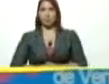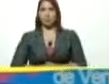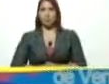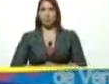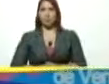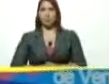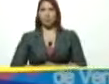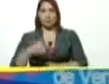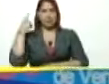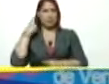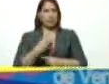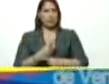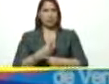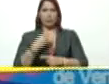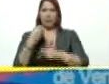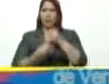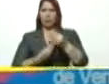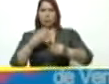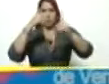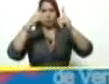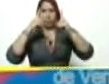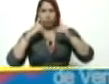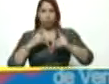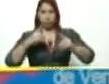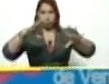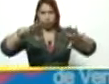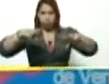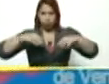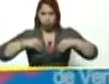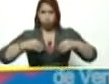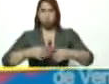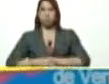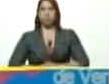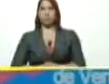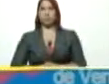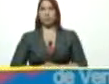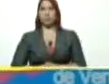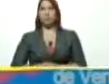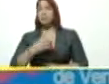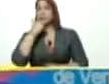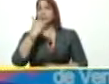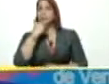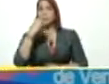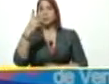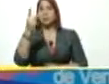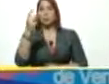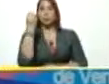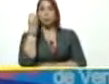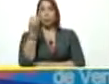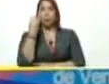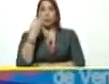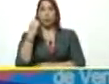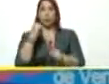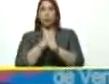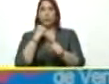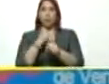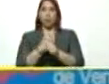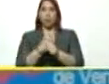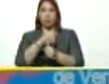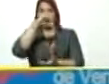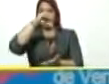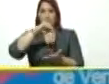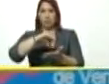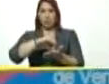e implementar estas decisiones que estoy tomando de cara al segundo congreso de la clase obrera de la